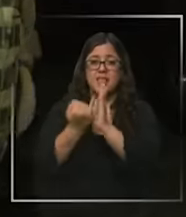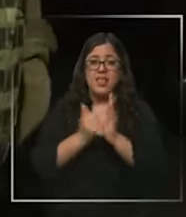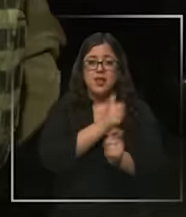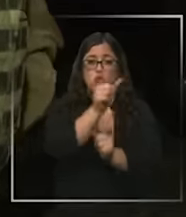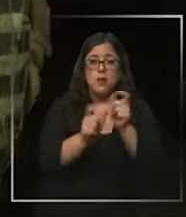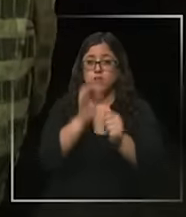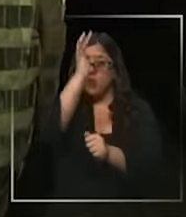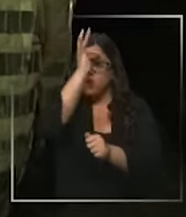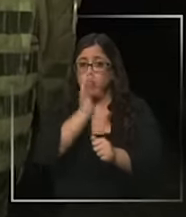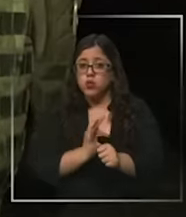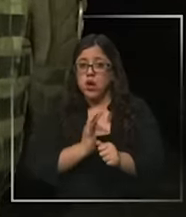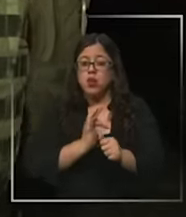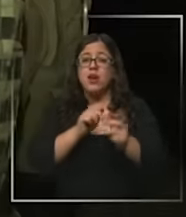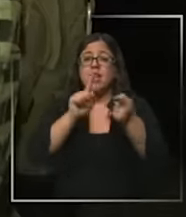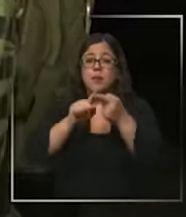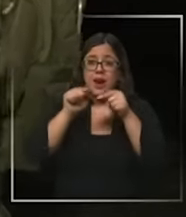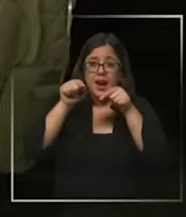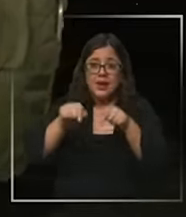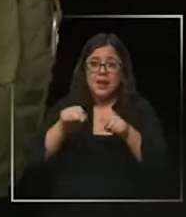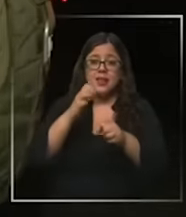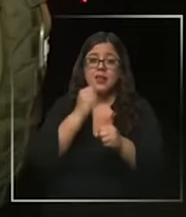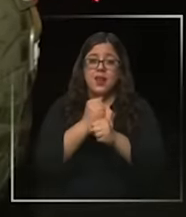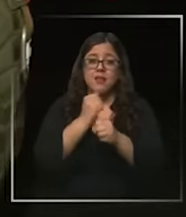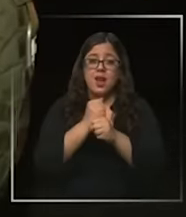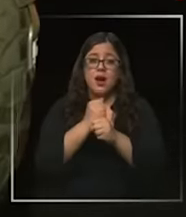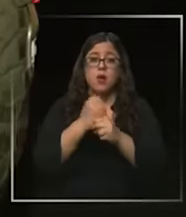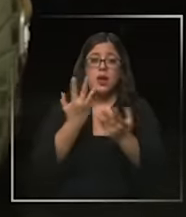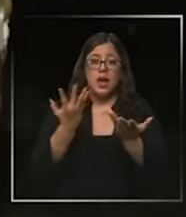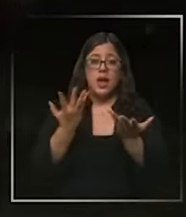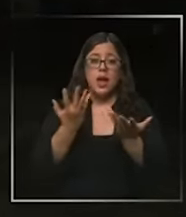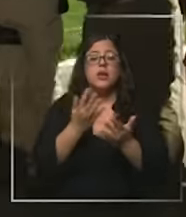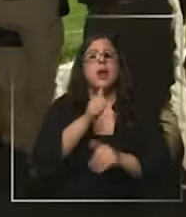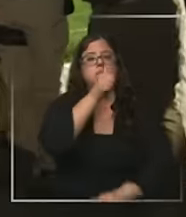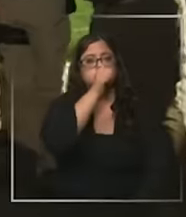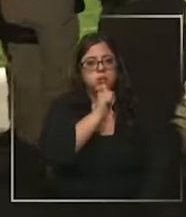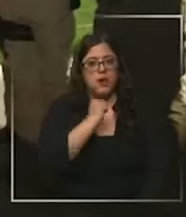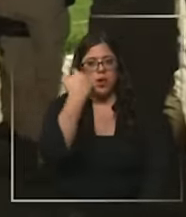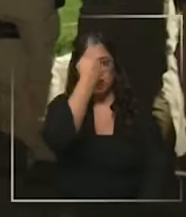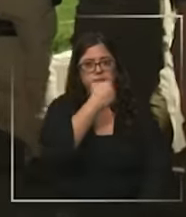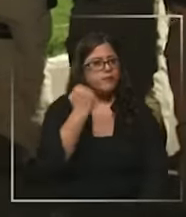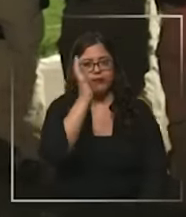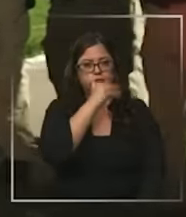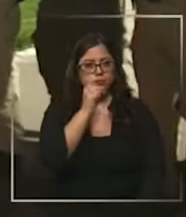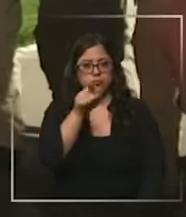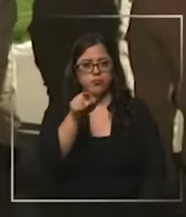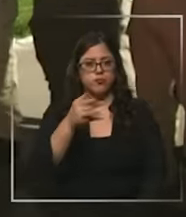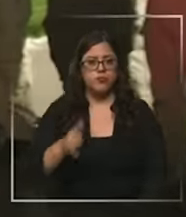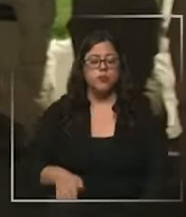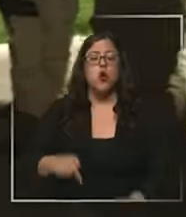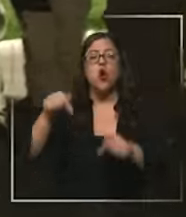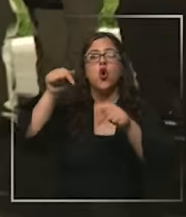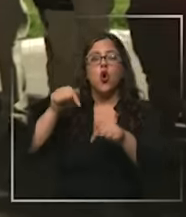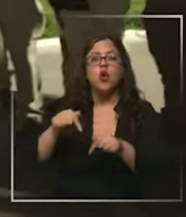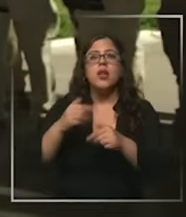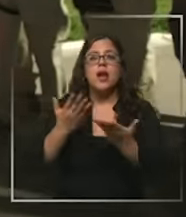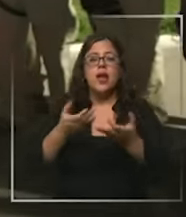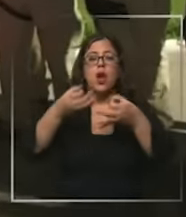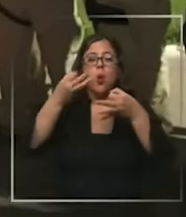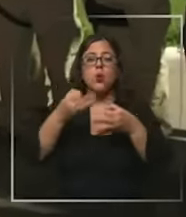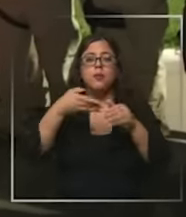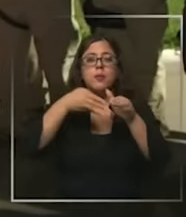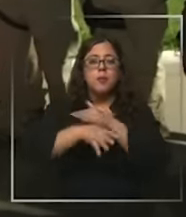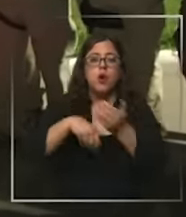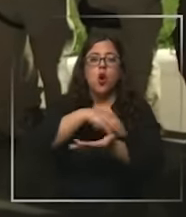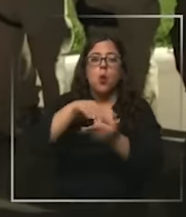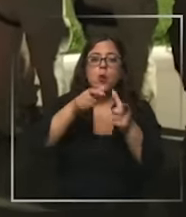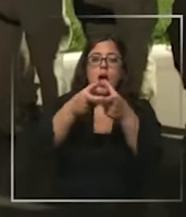los funcionarios que participen de este operativo será de carácter reservado. El día de hoy vamos a realizar una diligencia de entrada y registro en la